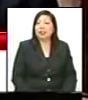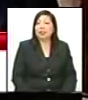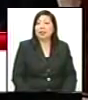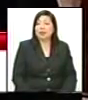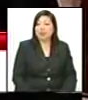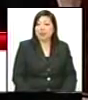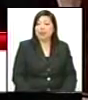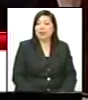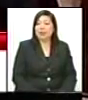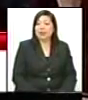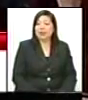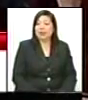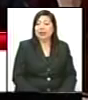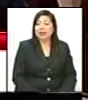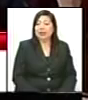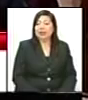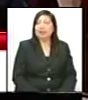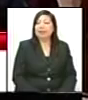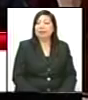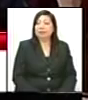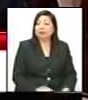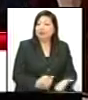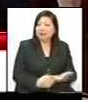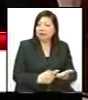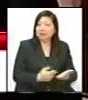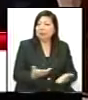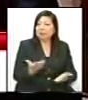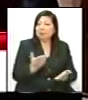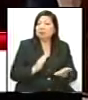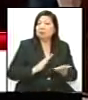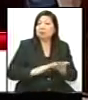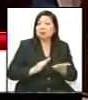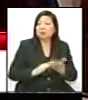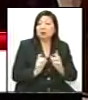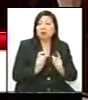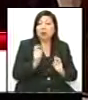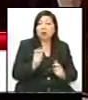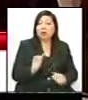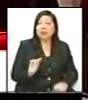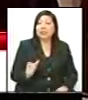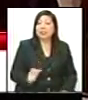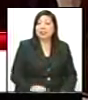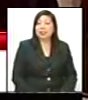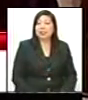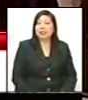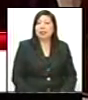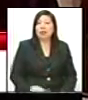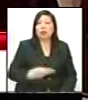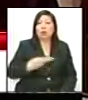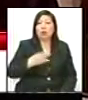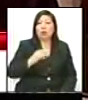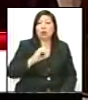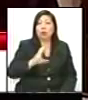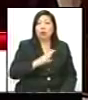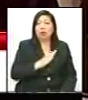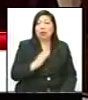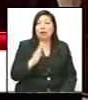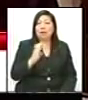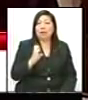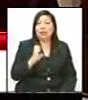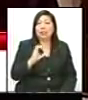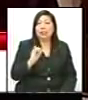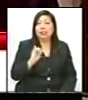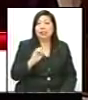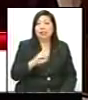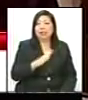Bartra. Se deja constancia que han solicitado licencia a los señores congresistas Indira Wilca, Héctor Becerril